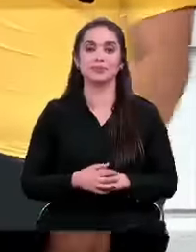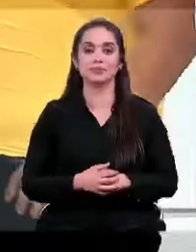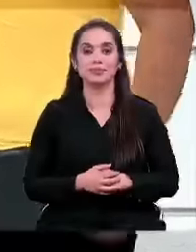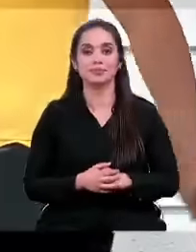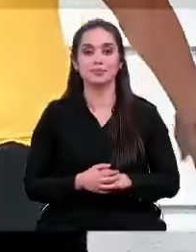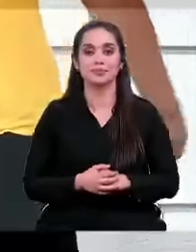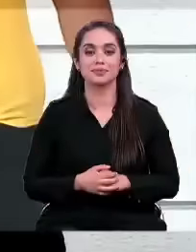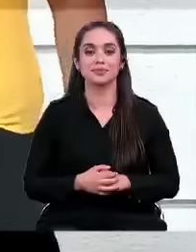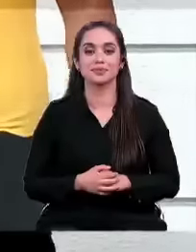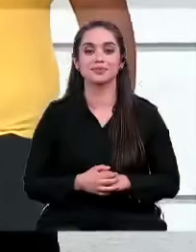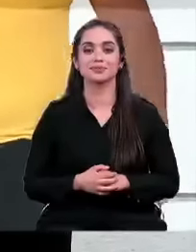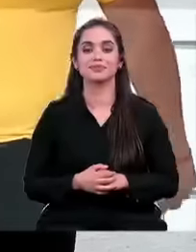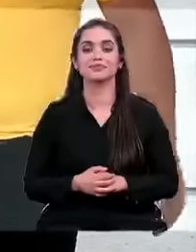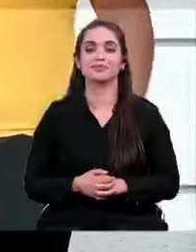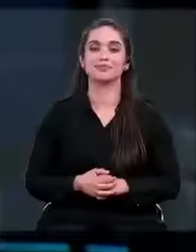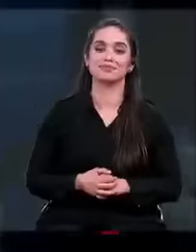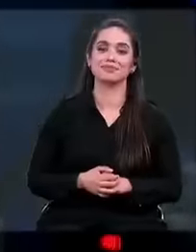Oye.